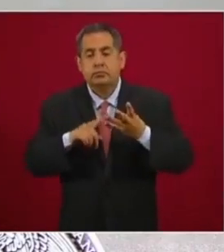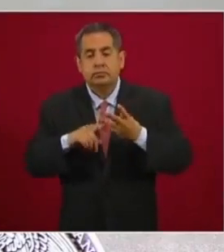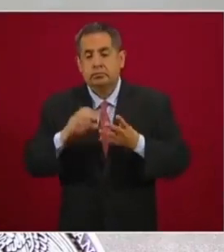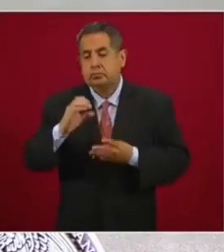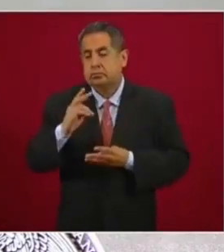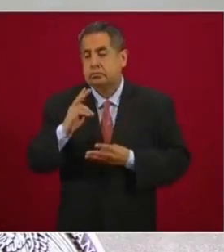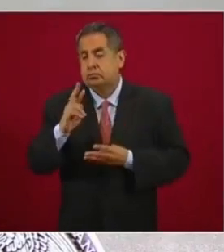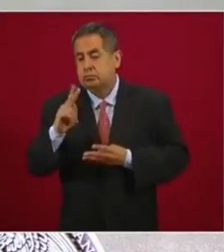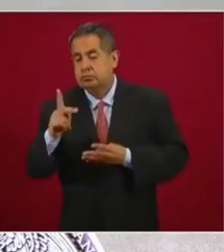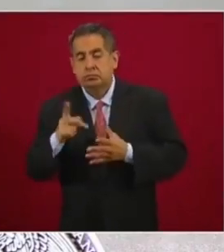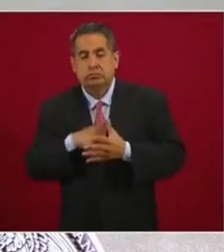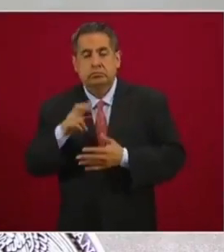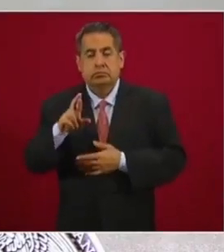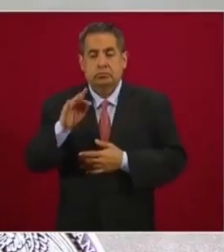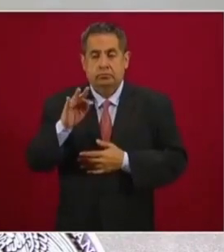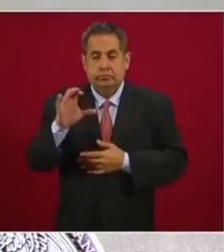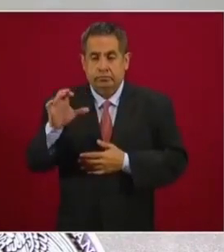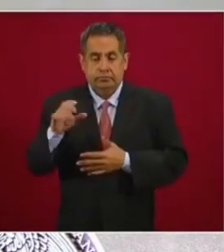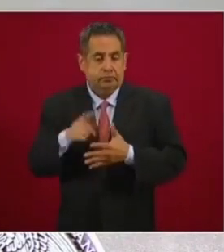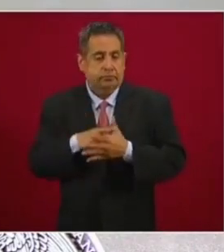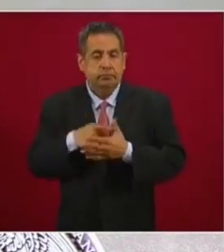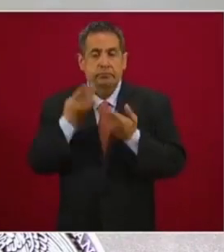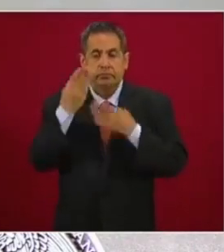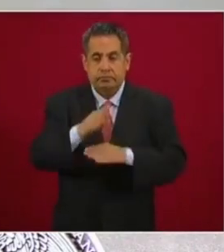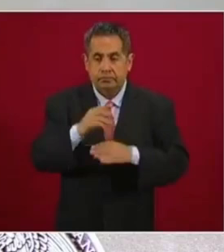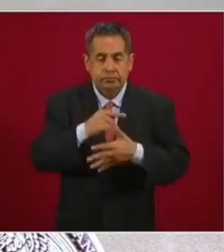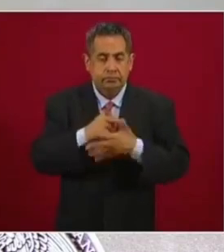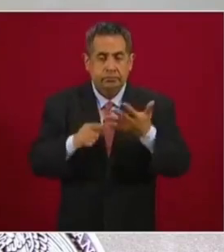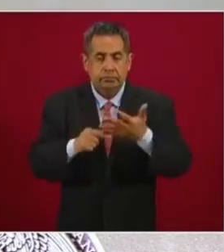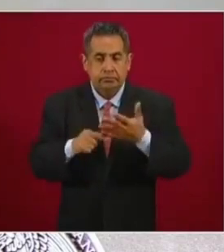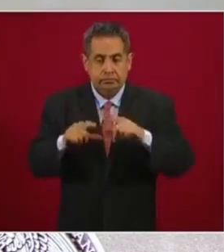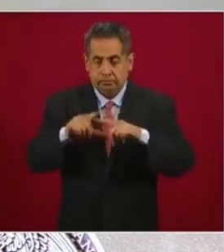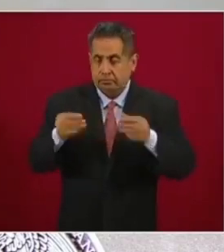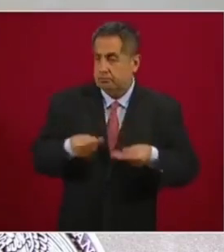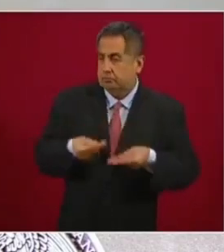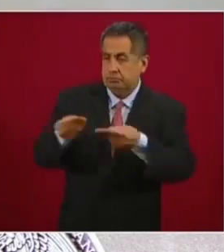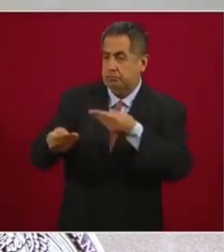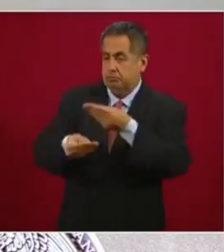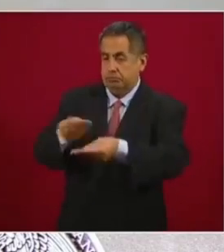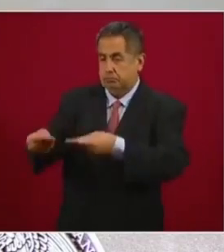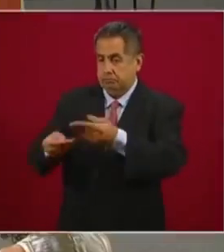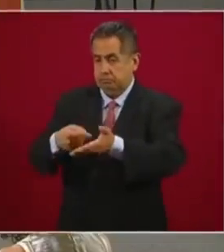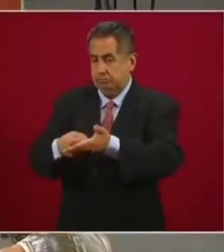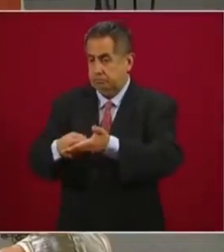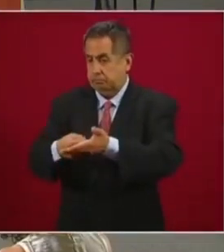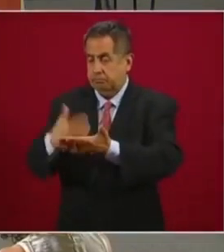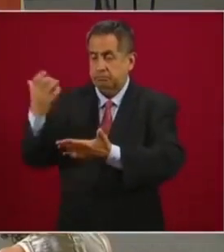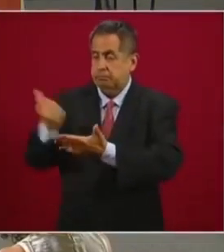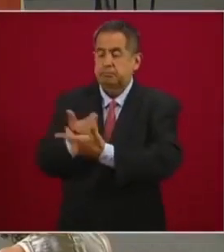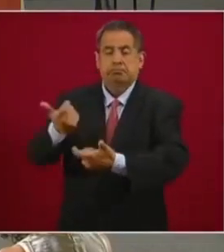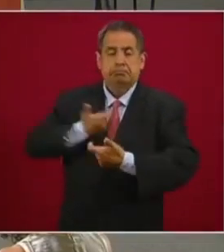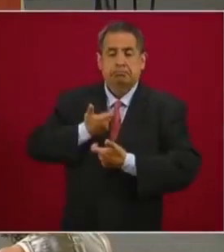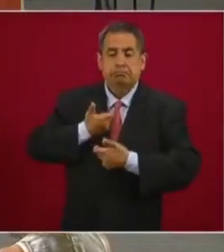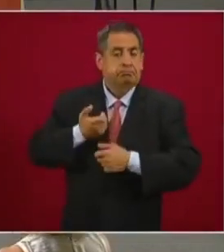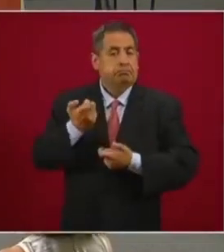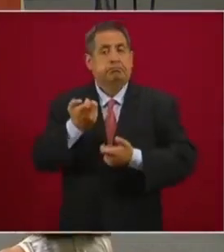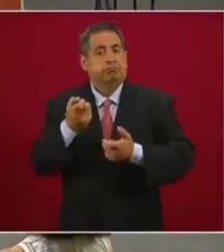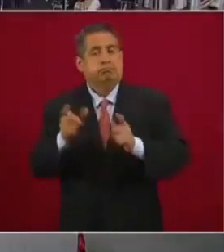CURP, RFC, cuenta bancaria y el billete premiado. Es cuanto, señor presidente.